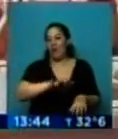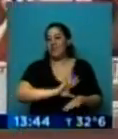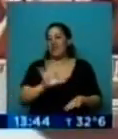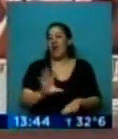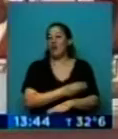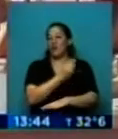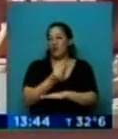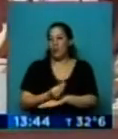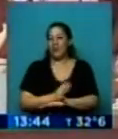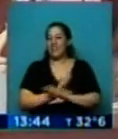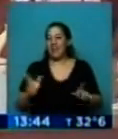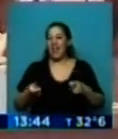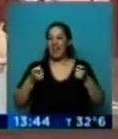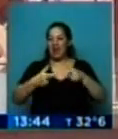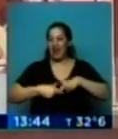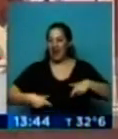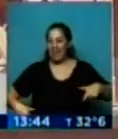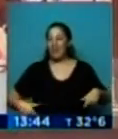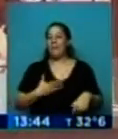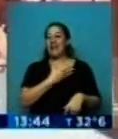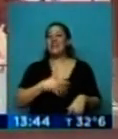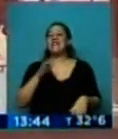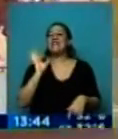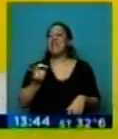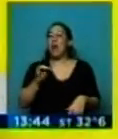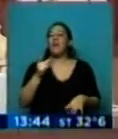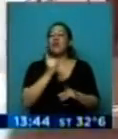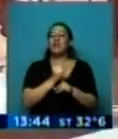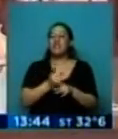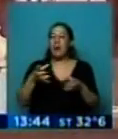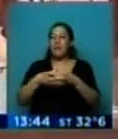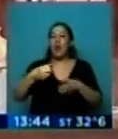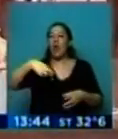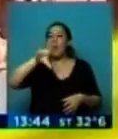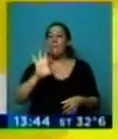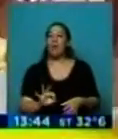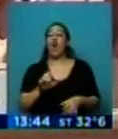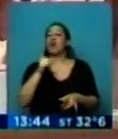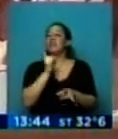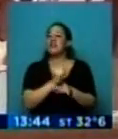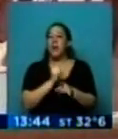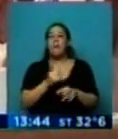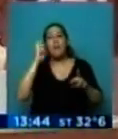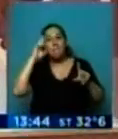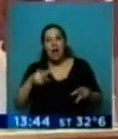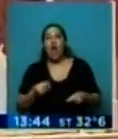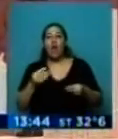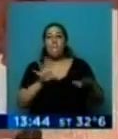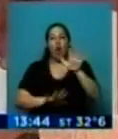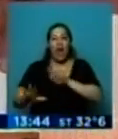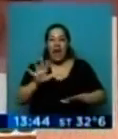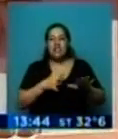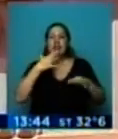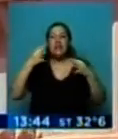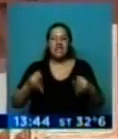con los atributos presidenciales. Sabemos que en el PRO está siempre la parte comunicacional muy planeada, muy organizada, muy